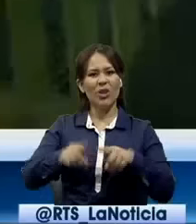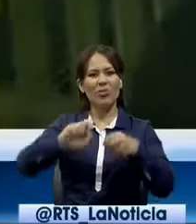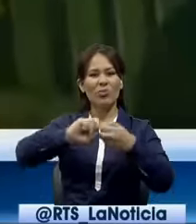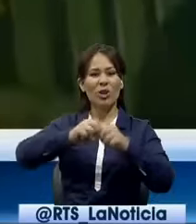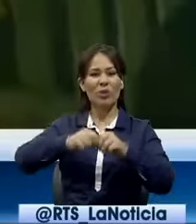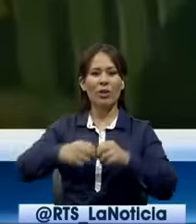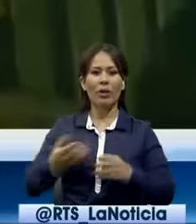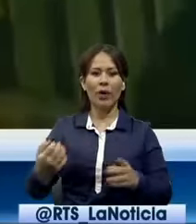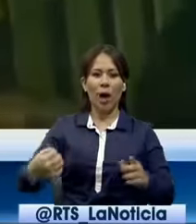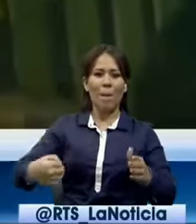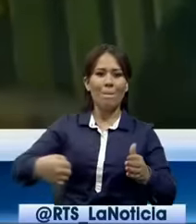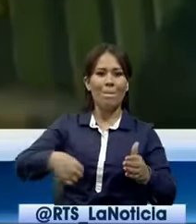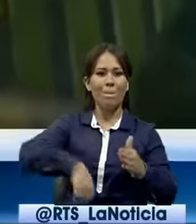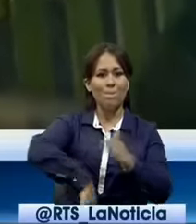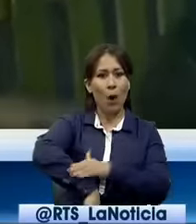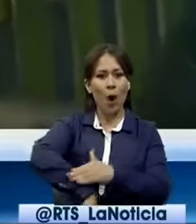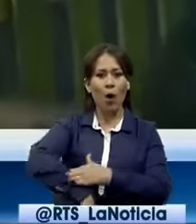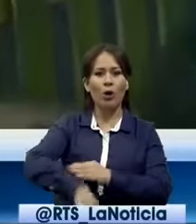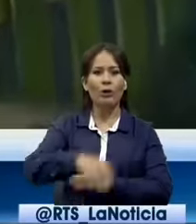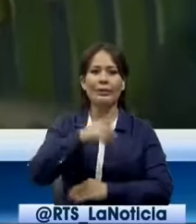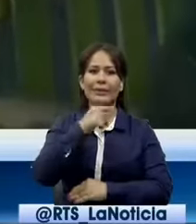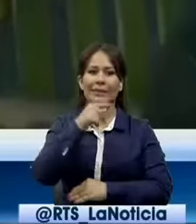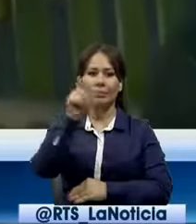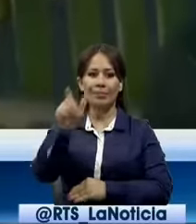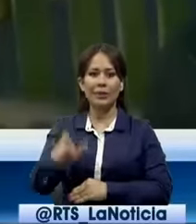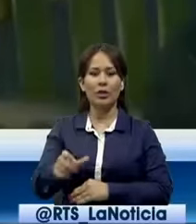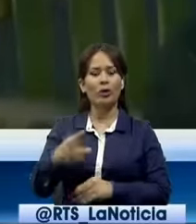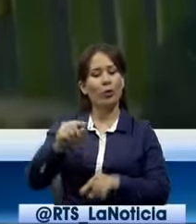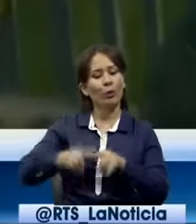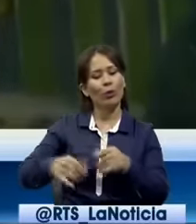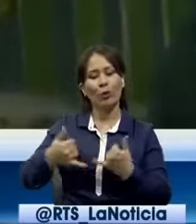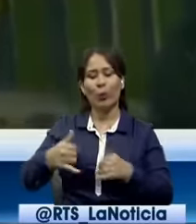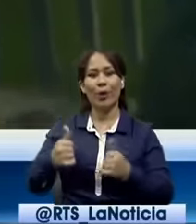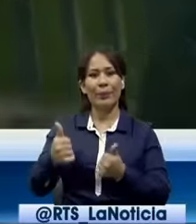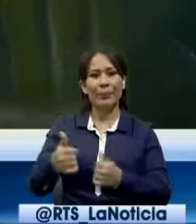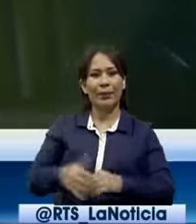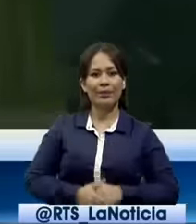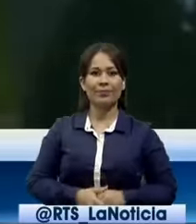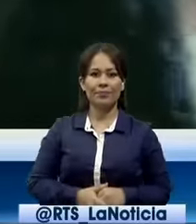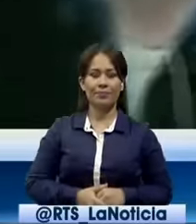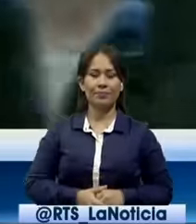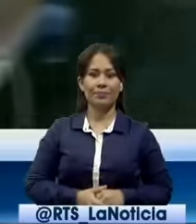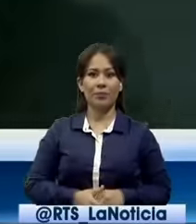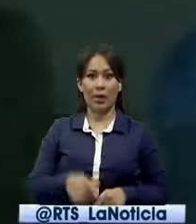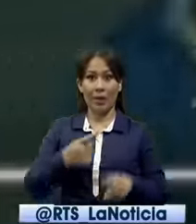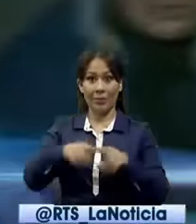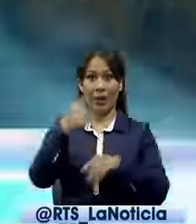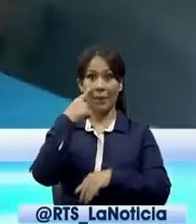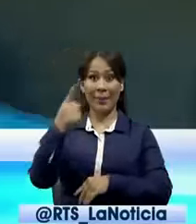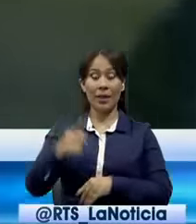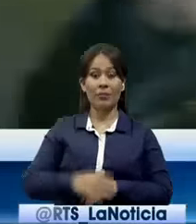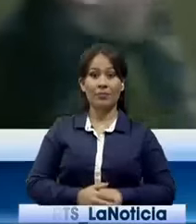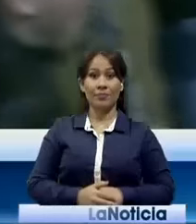un causa allí para que no jueguen tan correctamente. Bueno, perfecto. Estamos viendo el minuto